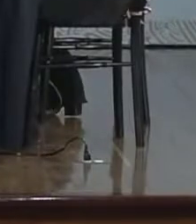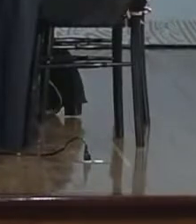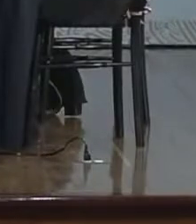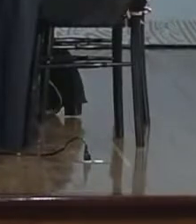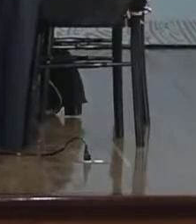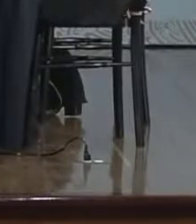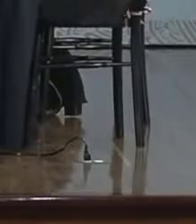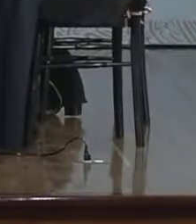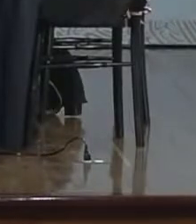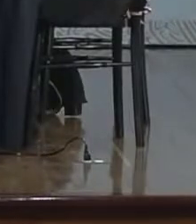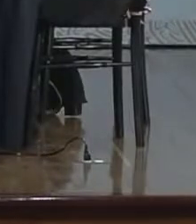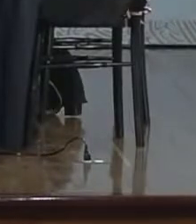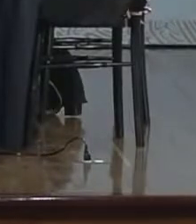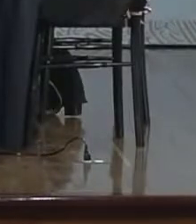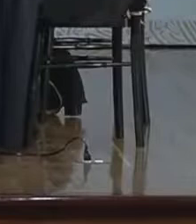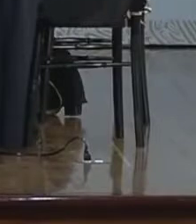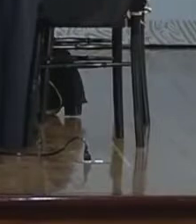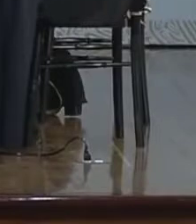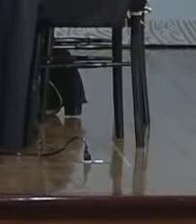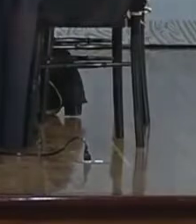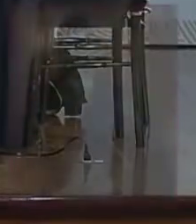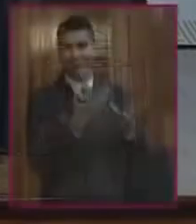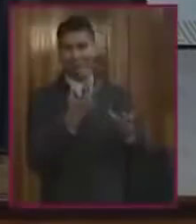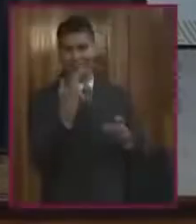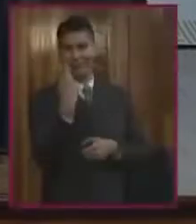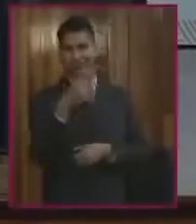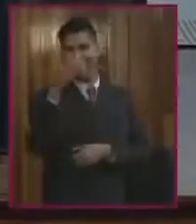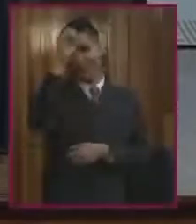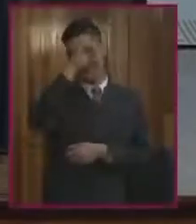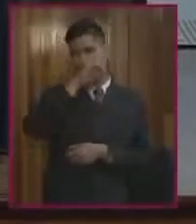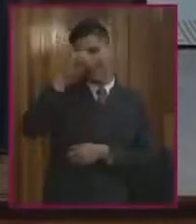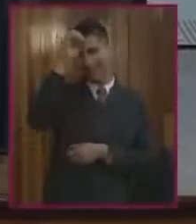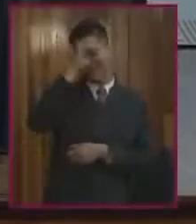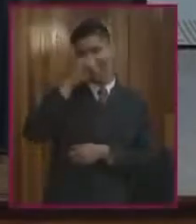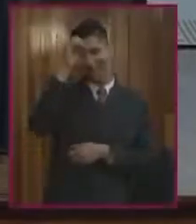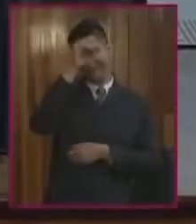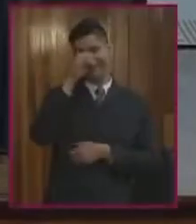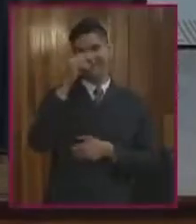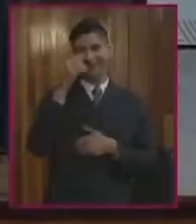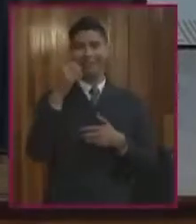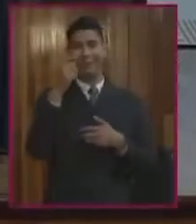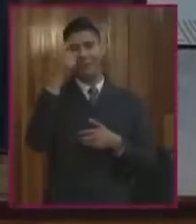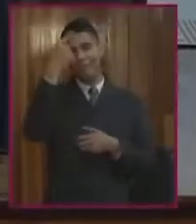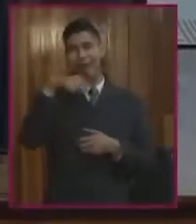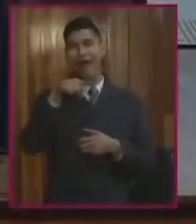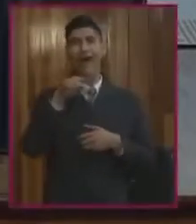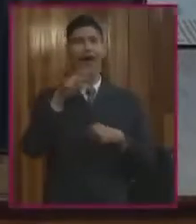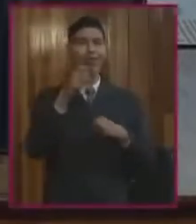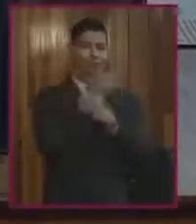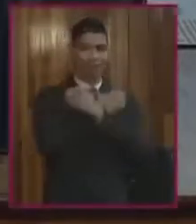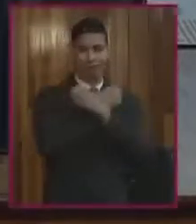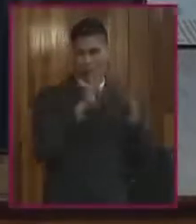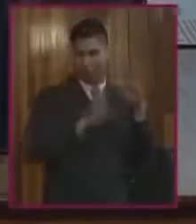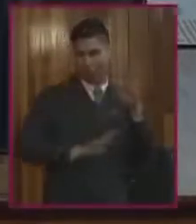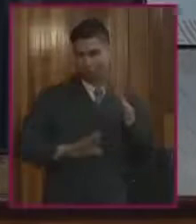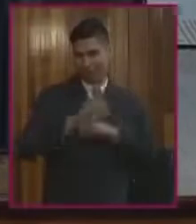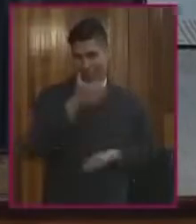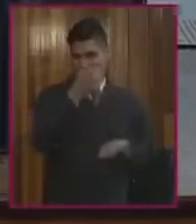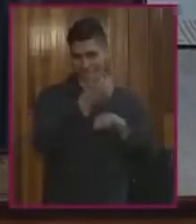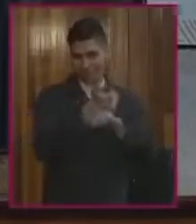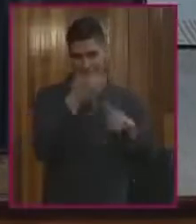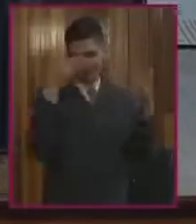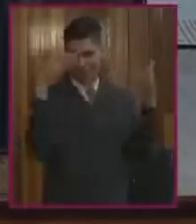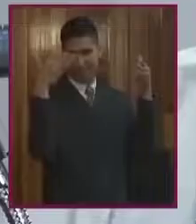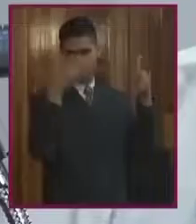sobre este marco curricular y plan de estudios 2022 de la educación básica mexicana. De verdad que es